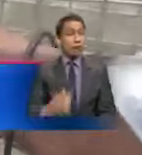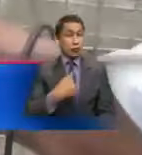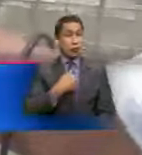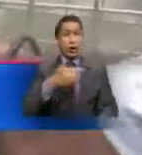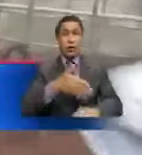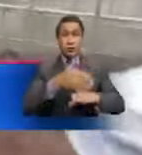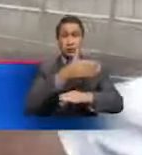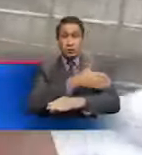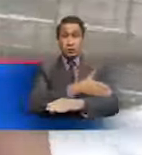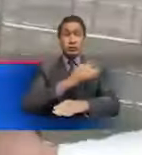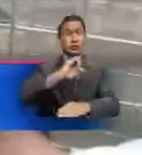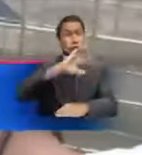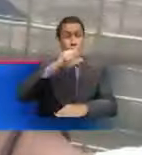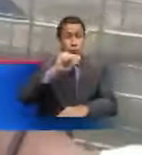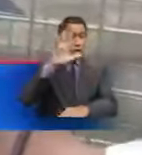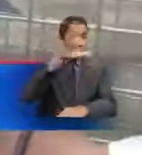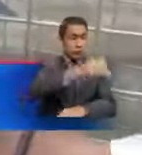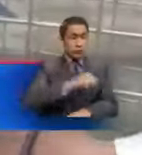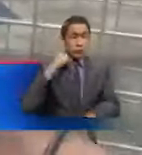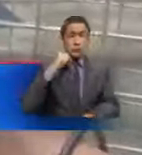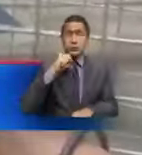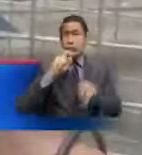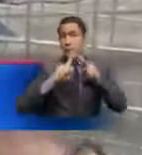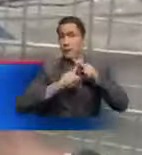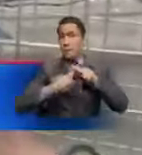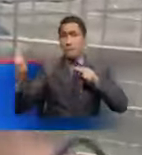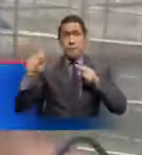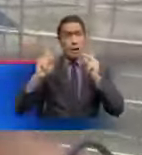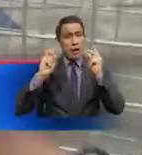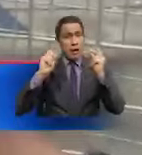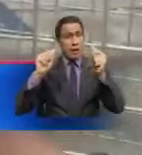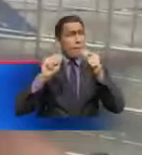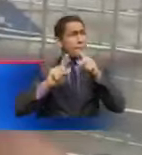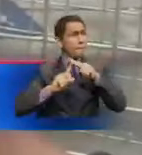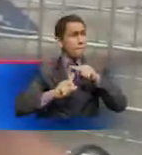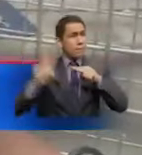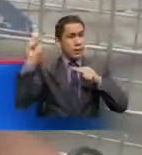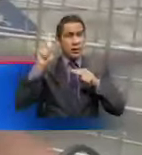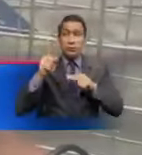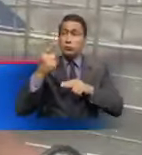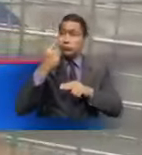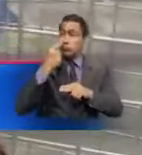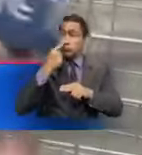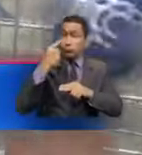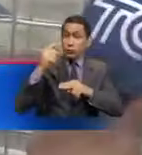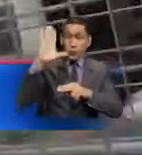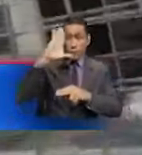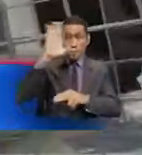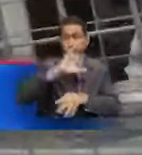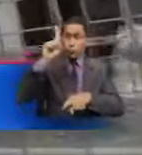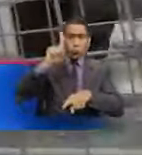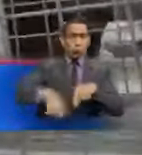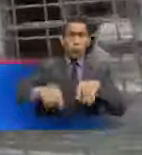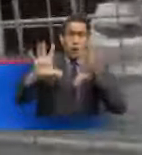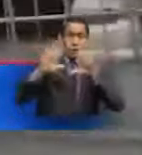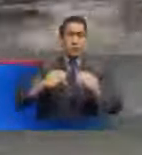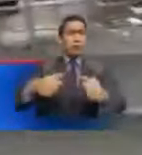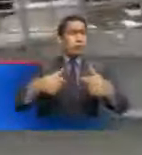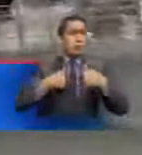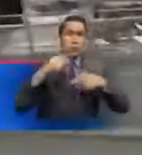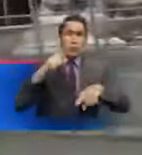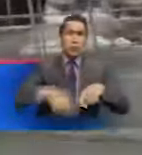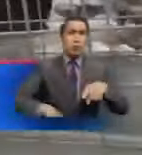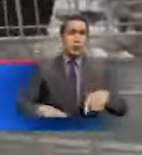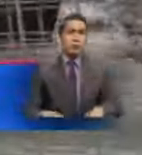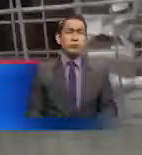yo entraba de una, cogía y volaba, no le daba chance a los sapos ni a la autoridad. ¿Cómo le dicen al caballero? ¿Cómo le conocen?